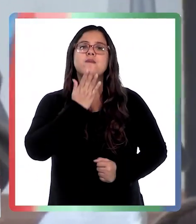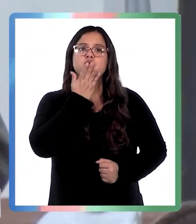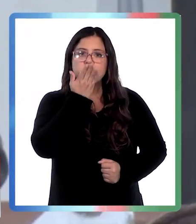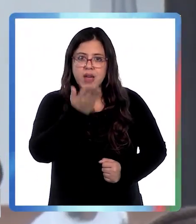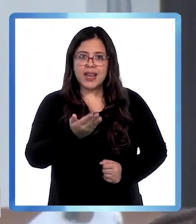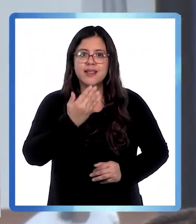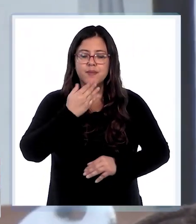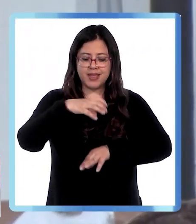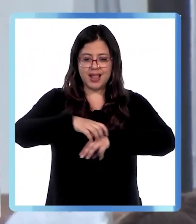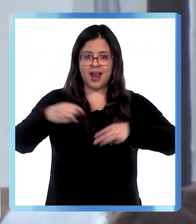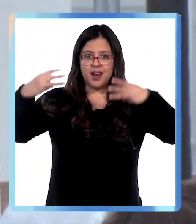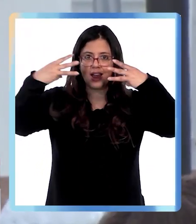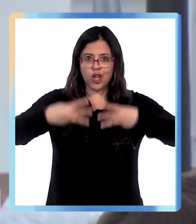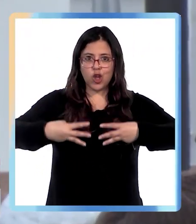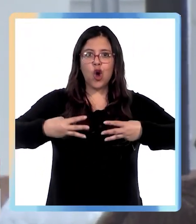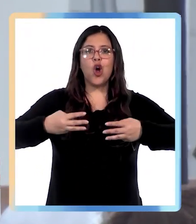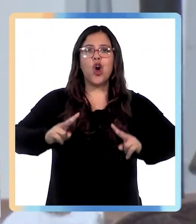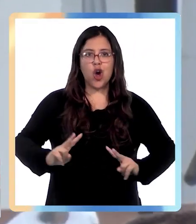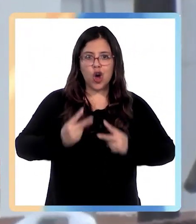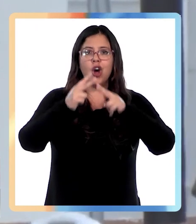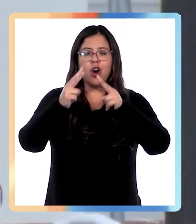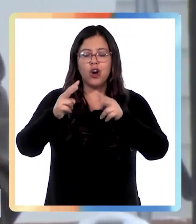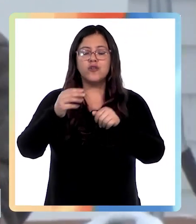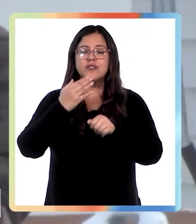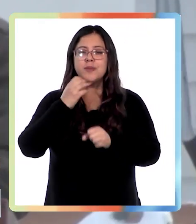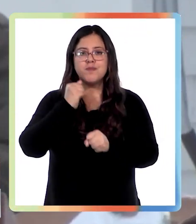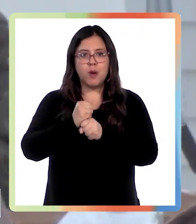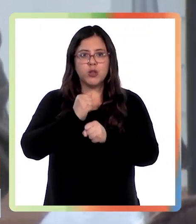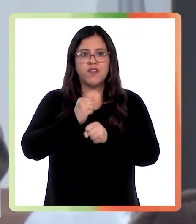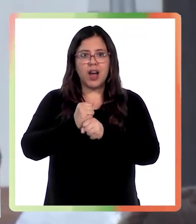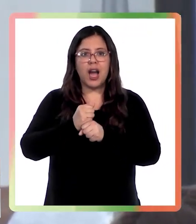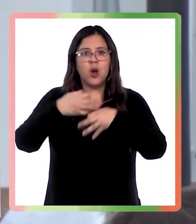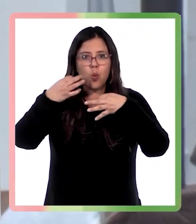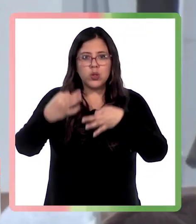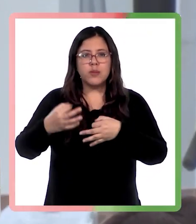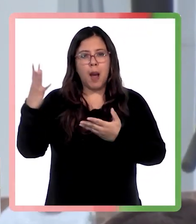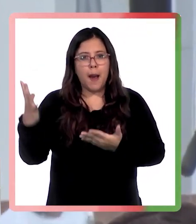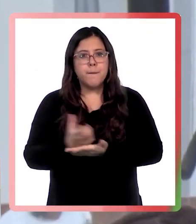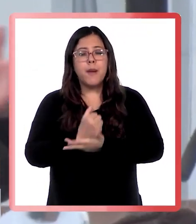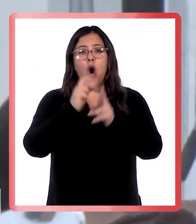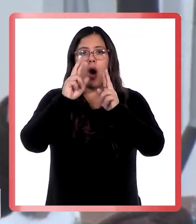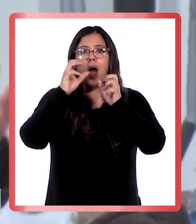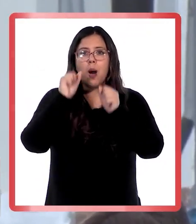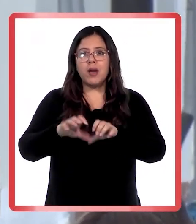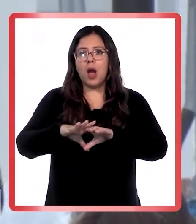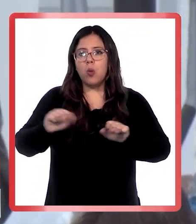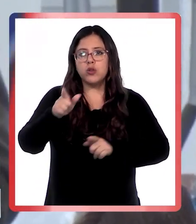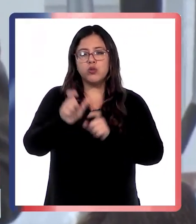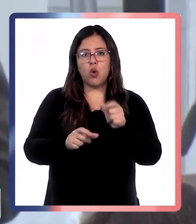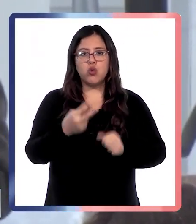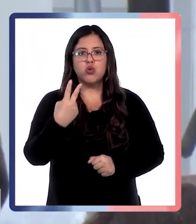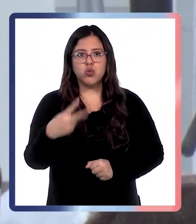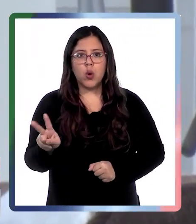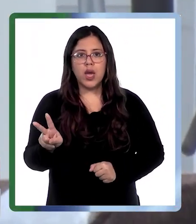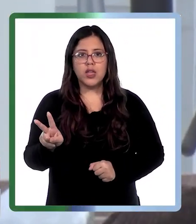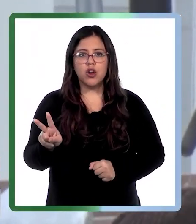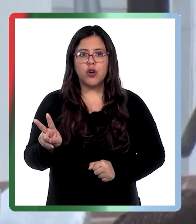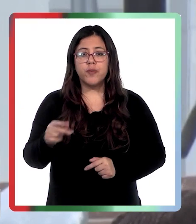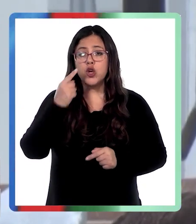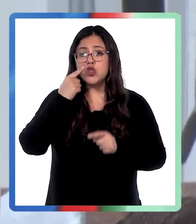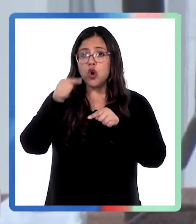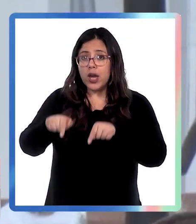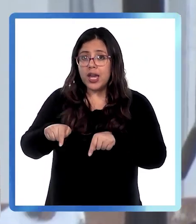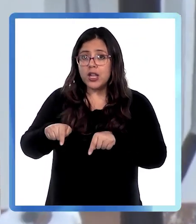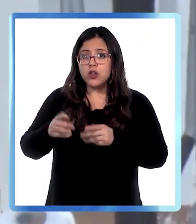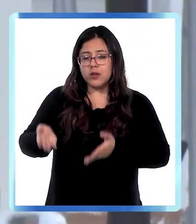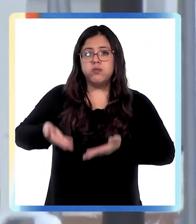puntarenas del Magallanes que estamos construyendo y vamos a trabajar firmes para poder conseguir eso Ojalá pudier vamos llegar a acuerdo con los dueños les recuerdo que